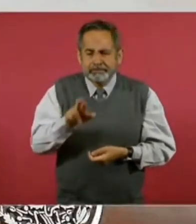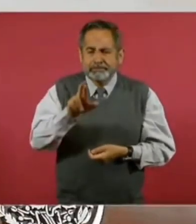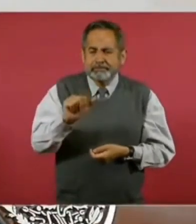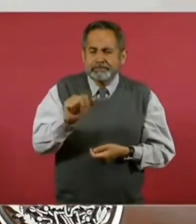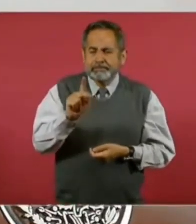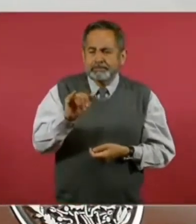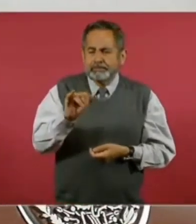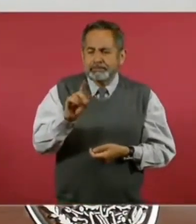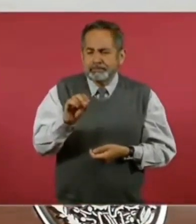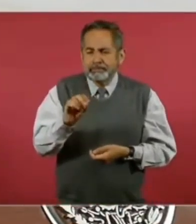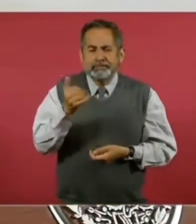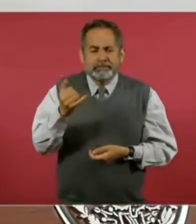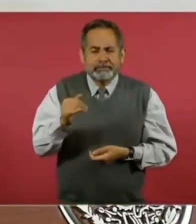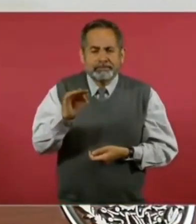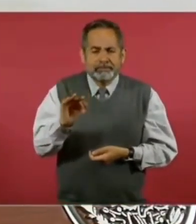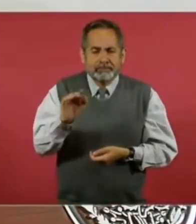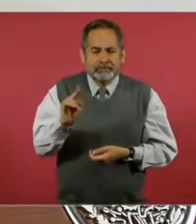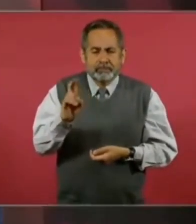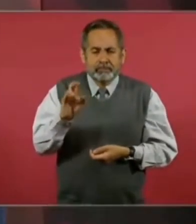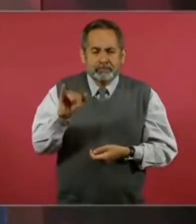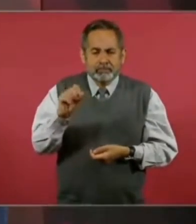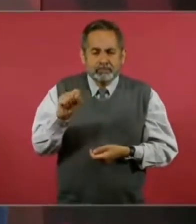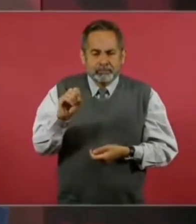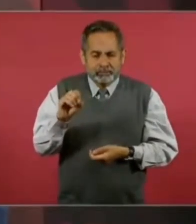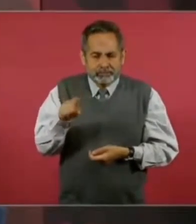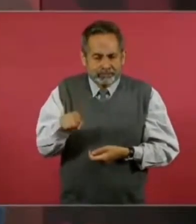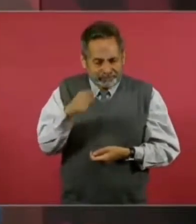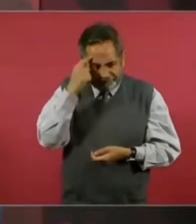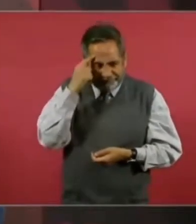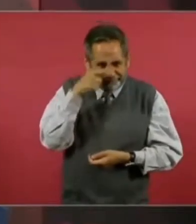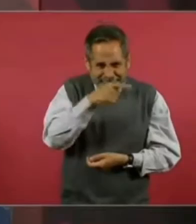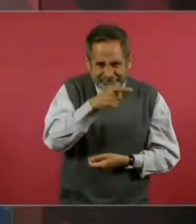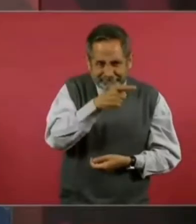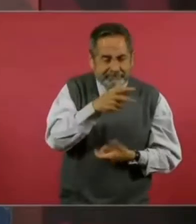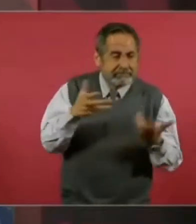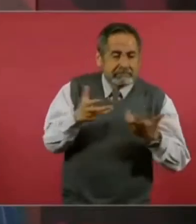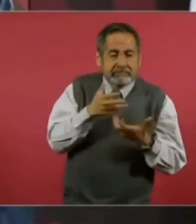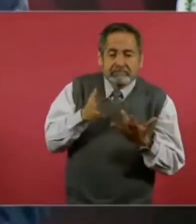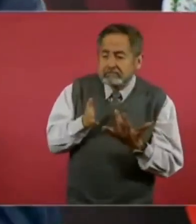Rápido y Furioso, en donde